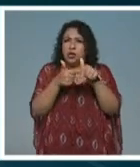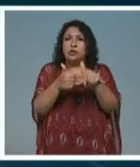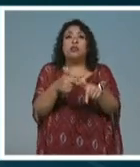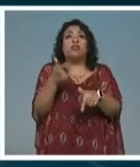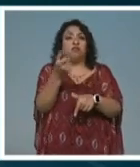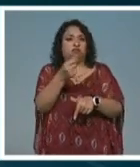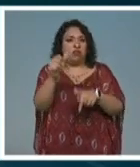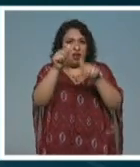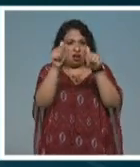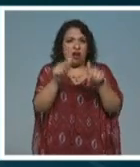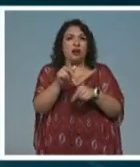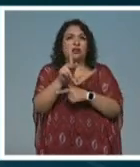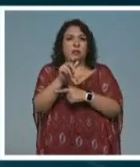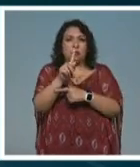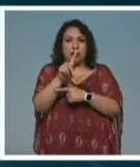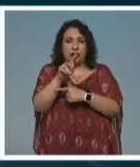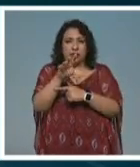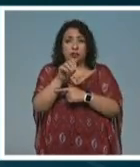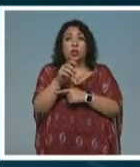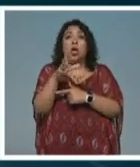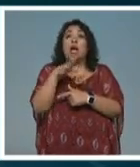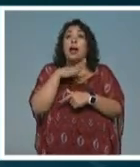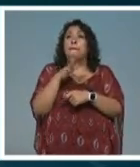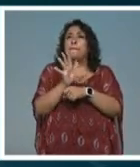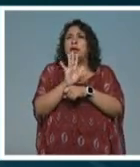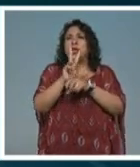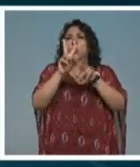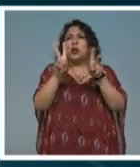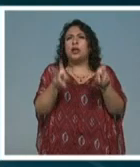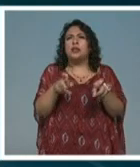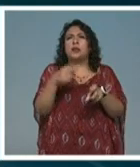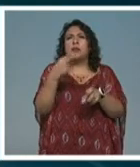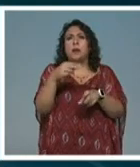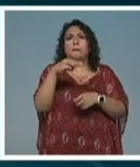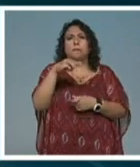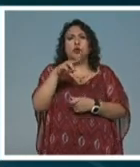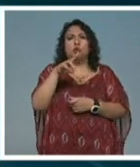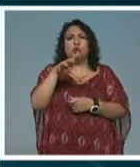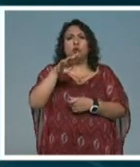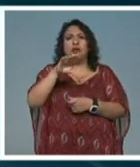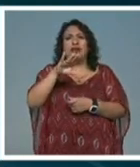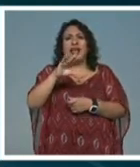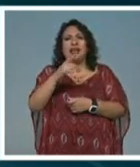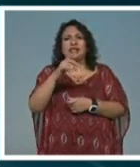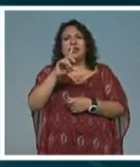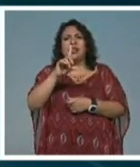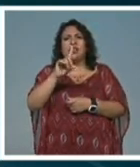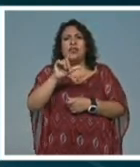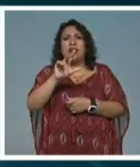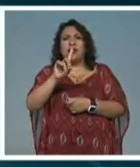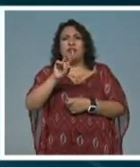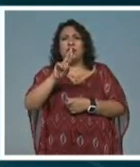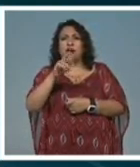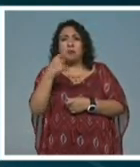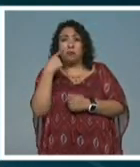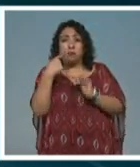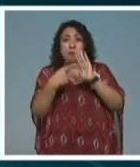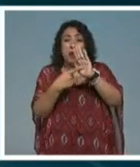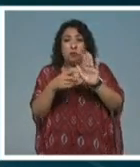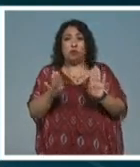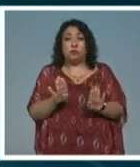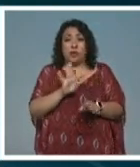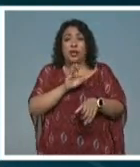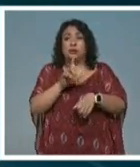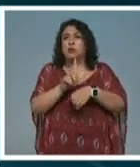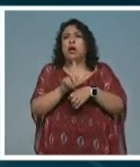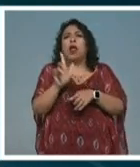era muy buen artista plástico. Claro. Y hay una película llamada Moon Age Daydream que lo retrata y que además tiene características muy especiales,